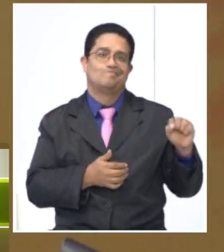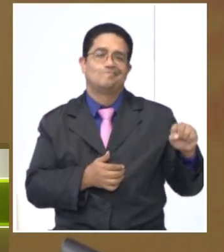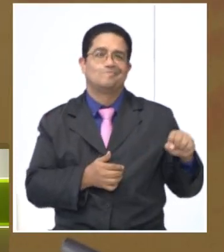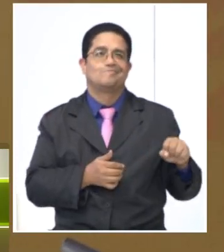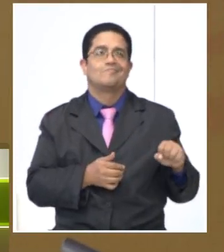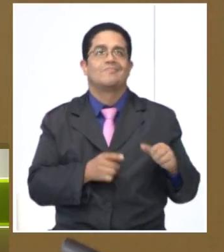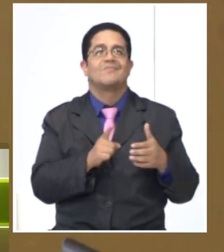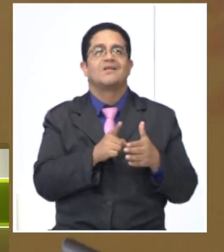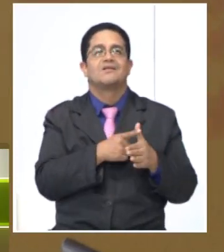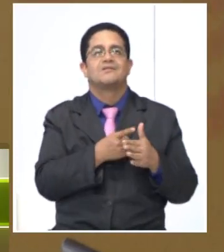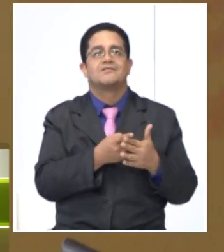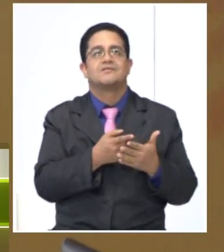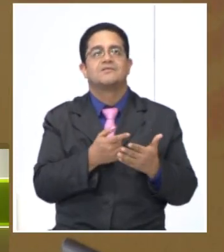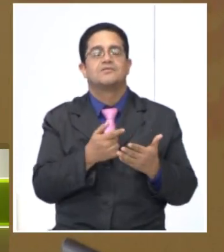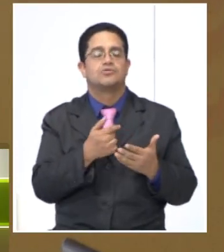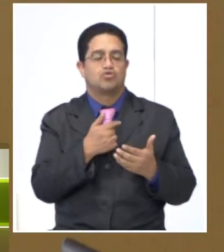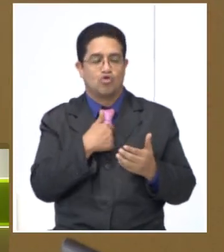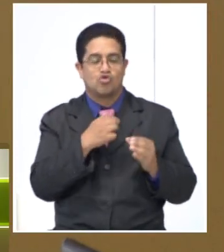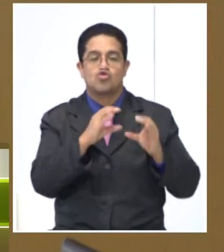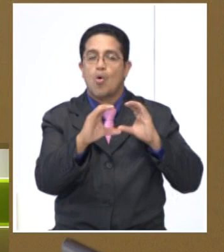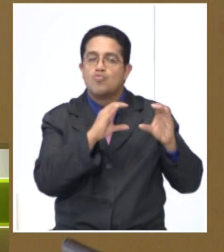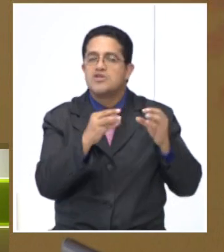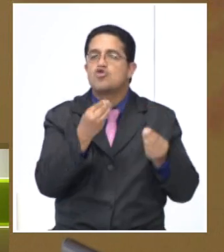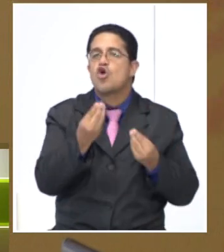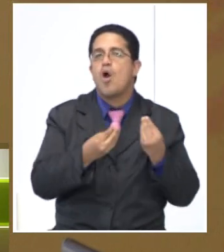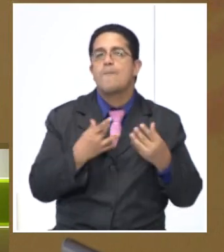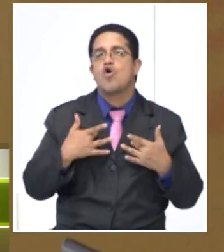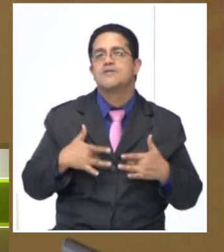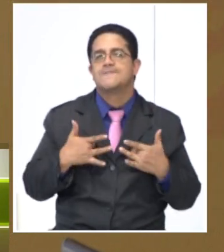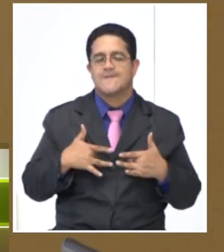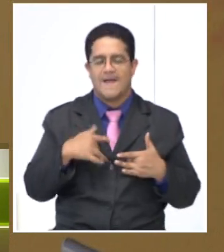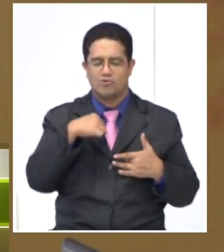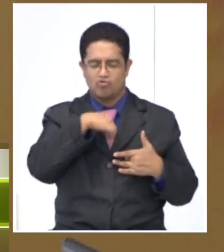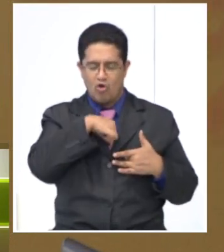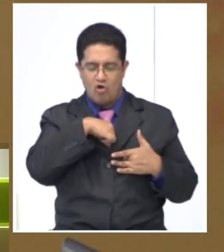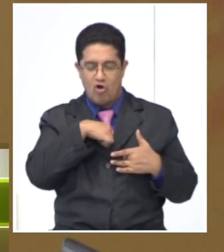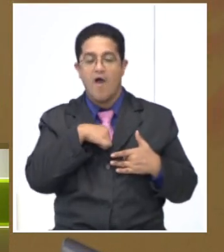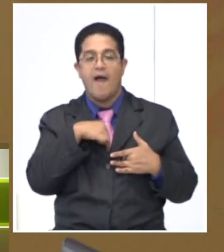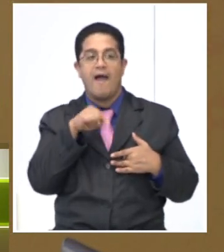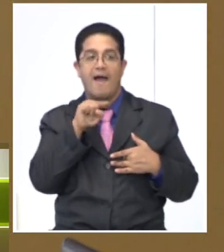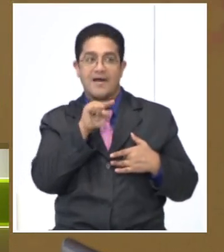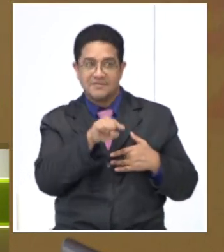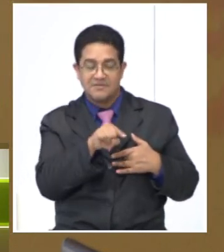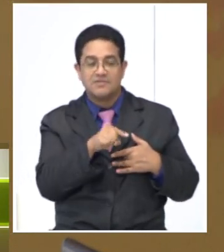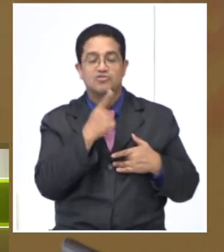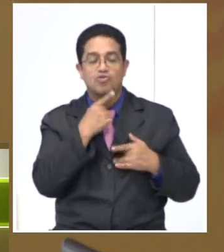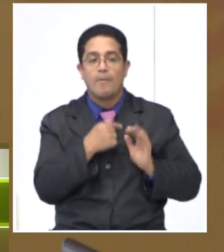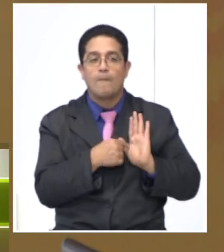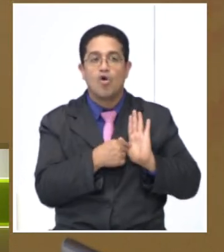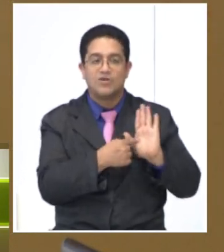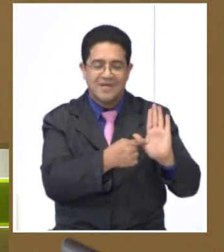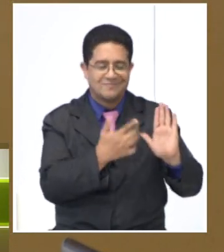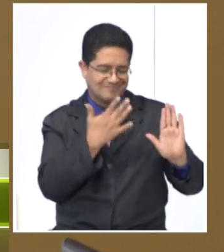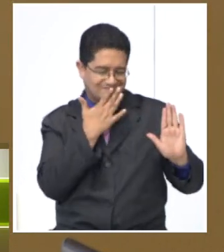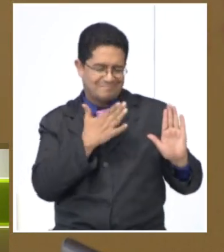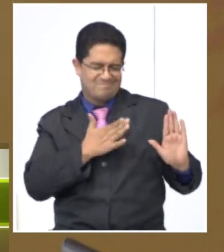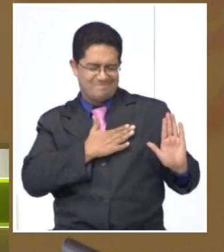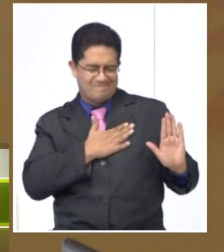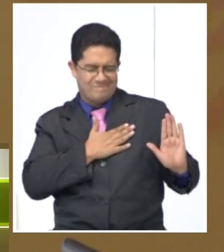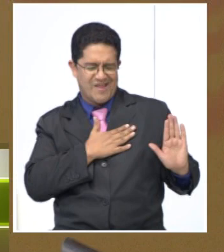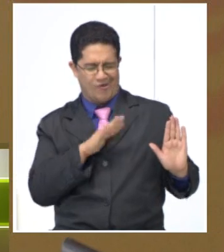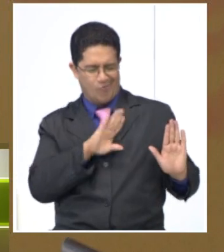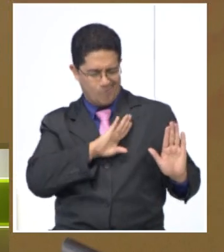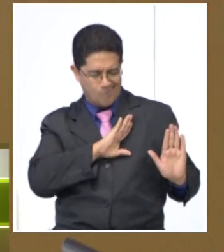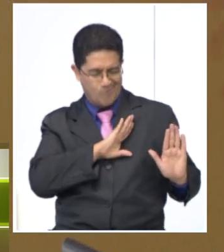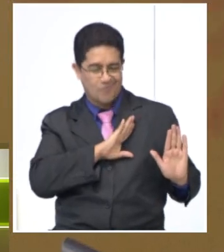lo tanto, si yo te comunico cómo me siento desde mi sentir, allí te estoy indicando que esto es mío, que es propio, que no